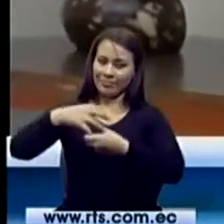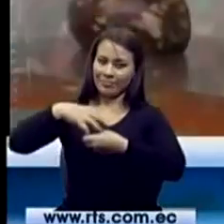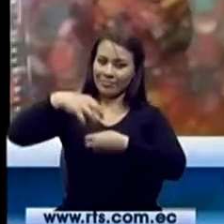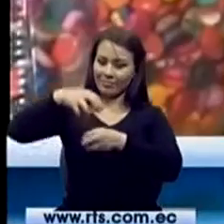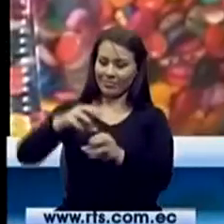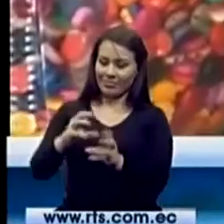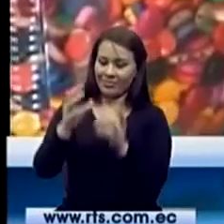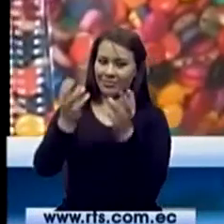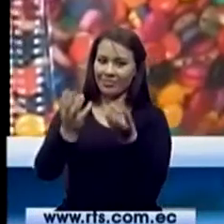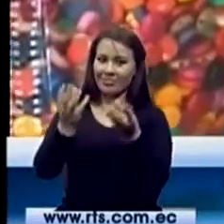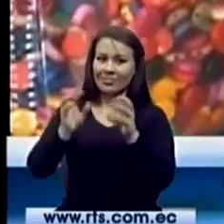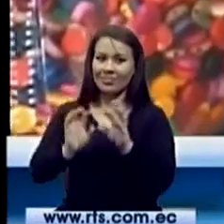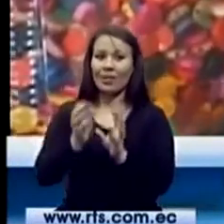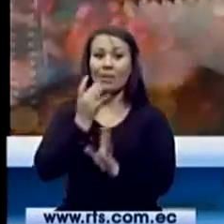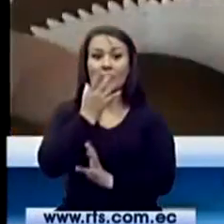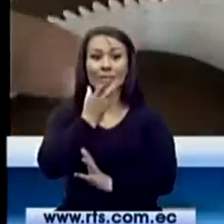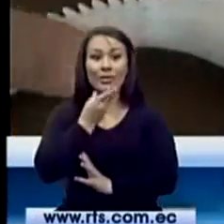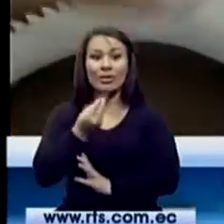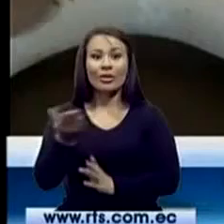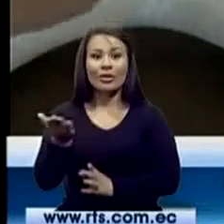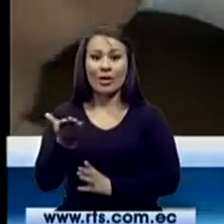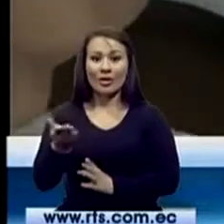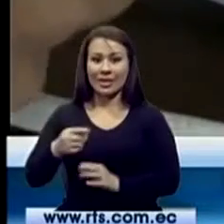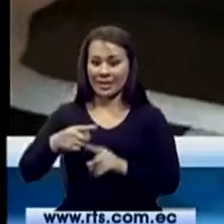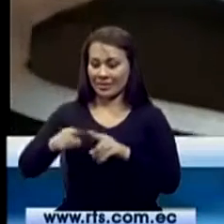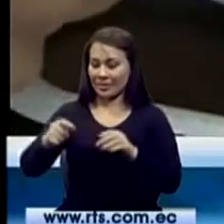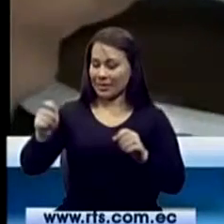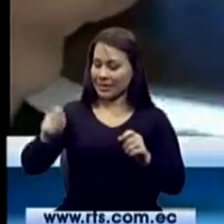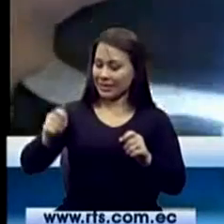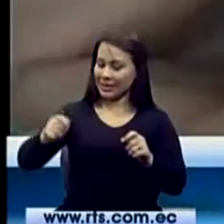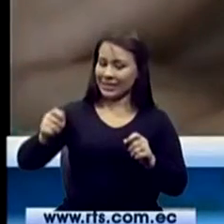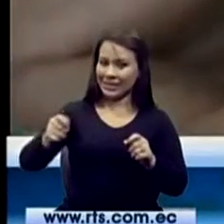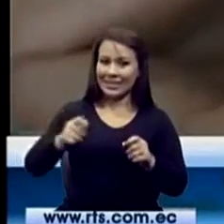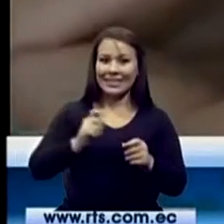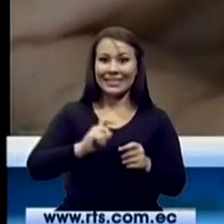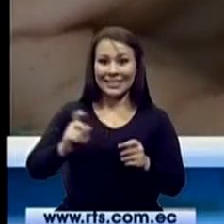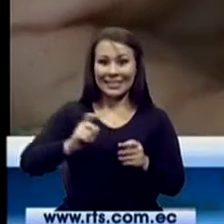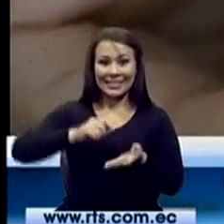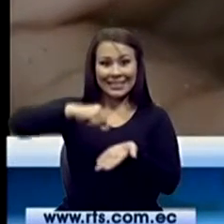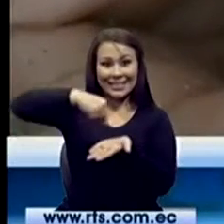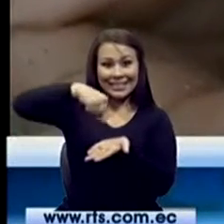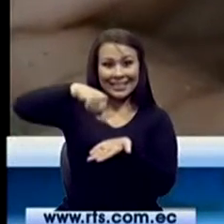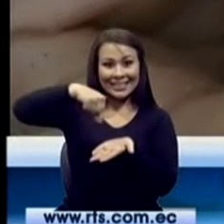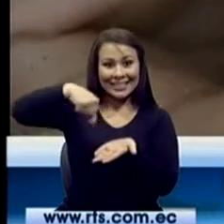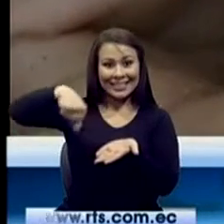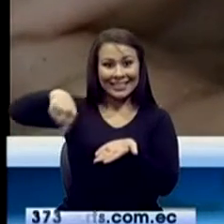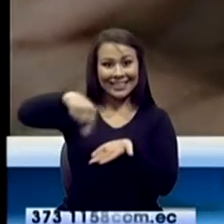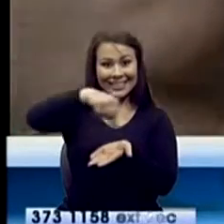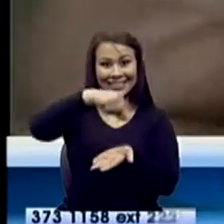productos realizados artesanalmente en máquinas diseñadas para el trabajo.